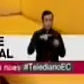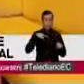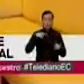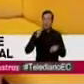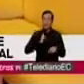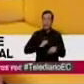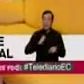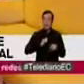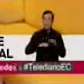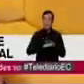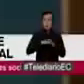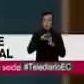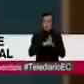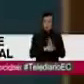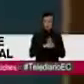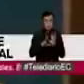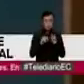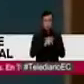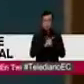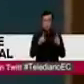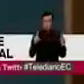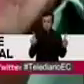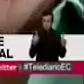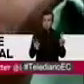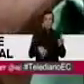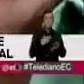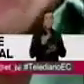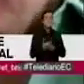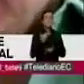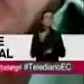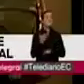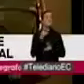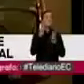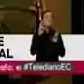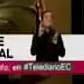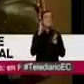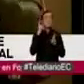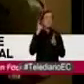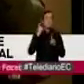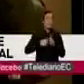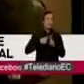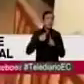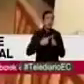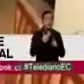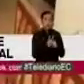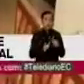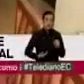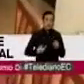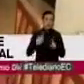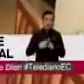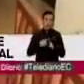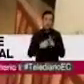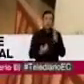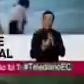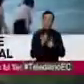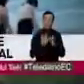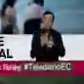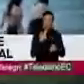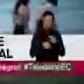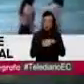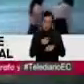sueldo básico unificado. Aquí también están las disposiciones relacionadas con las pensiones vitalicias, a la apertura de nuevos emprendimientos,